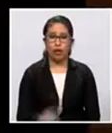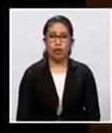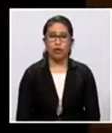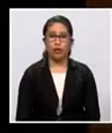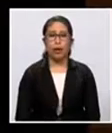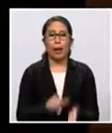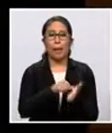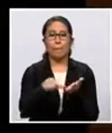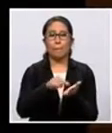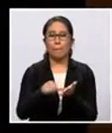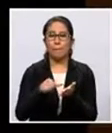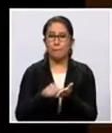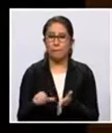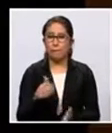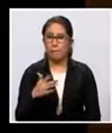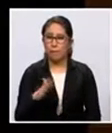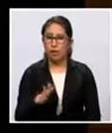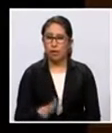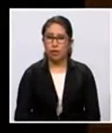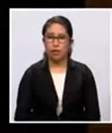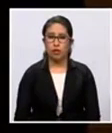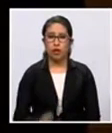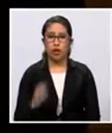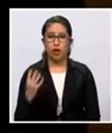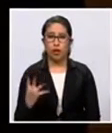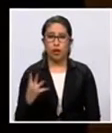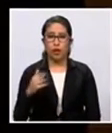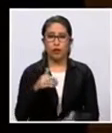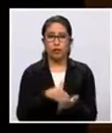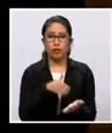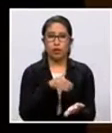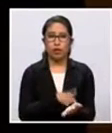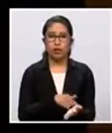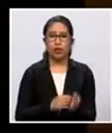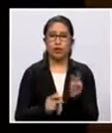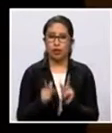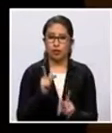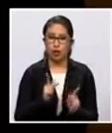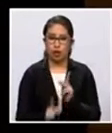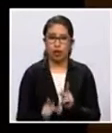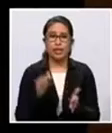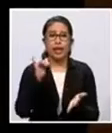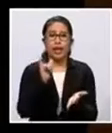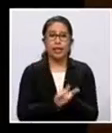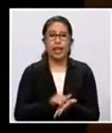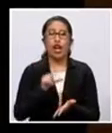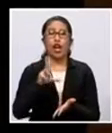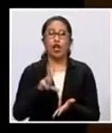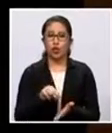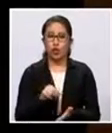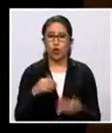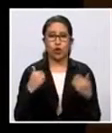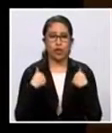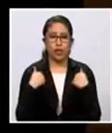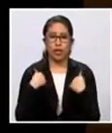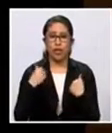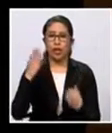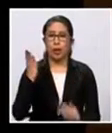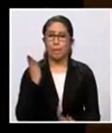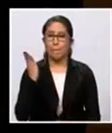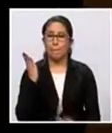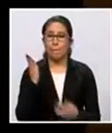aproximadamente a unos 4 millones de personas que no reciben ningún otro bono y es una